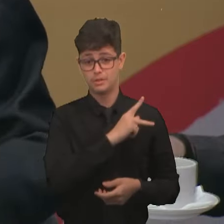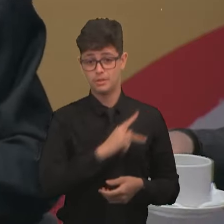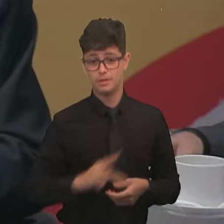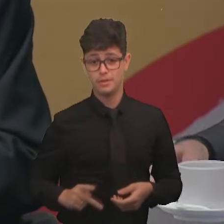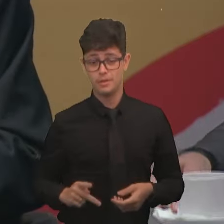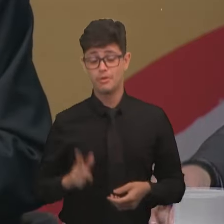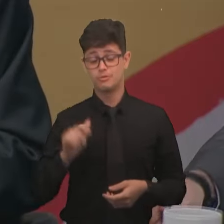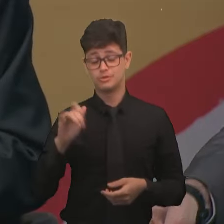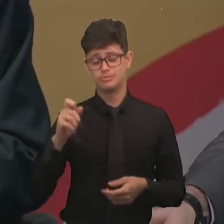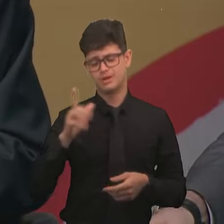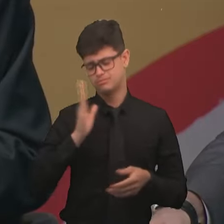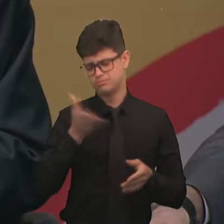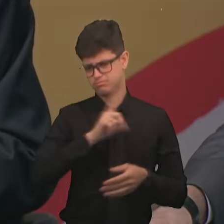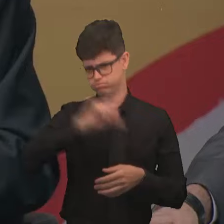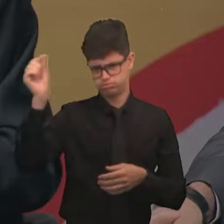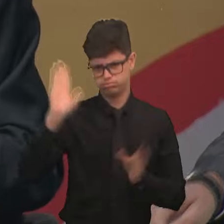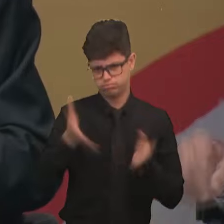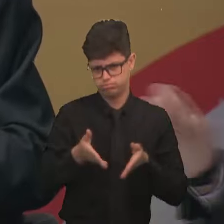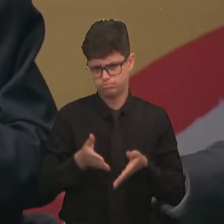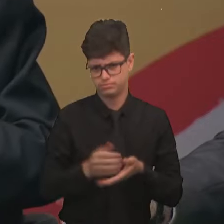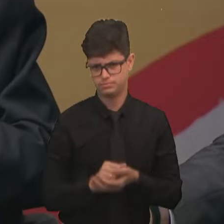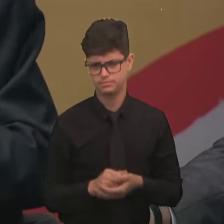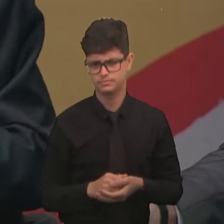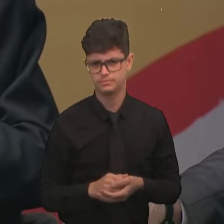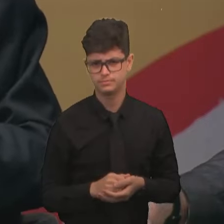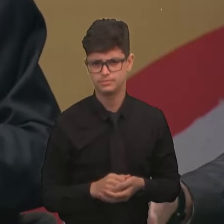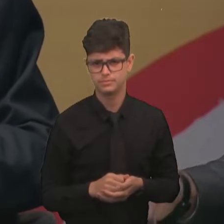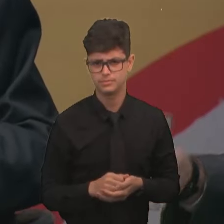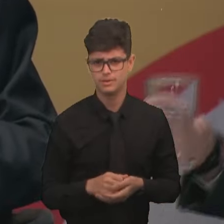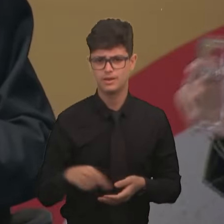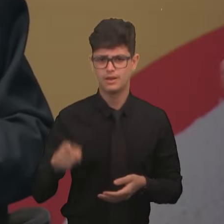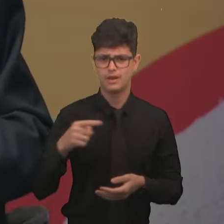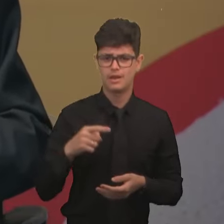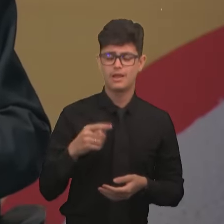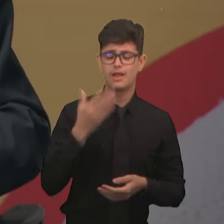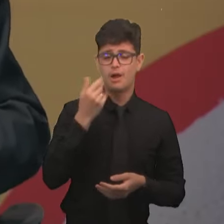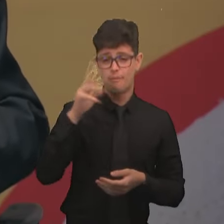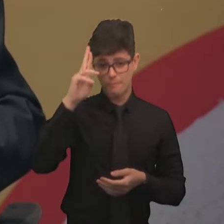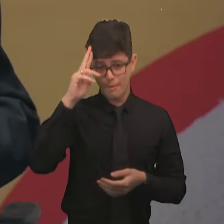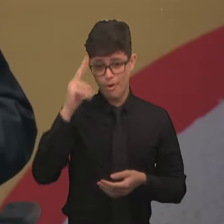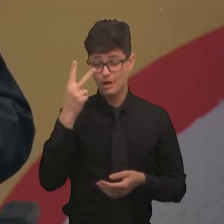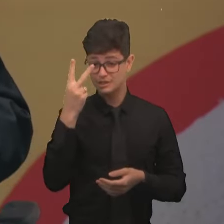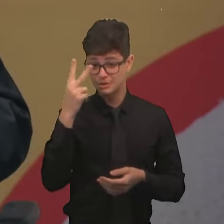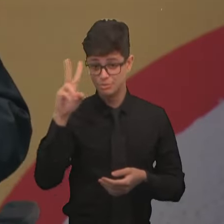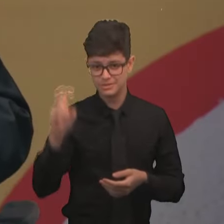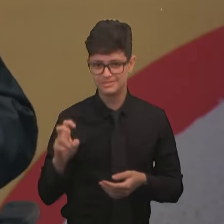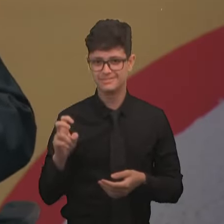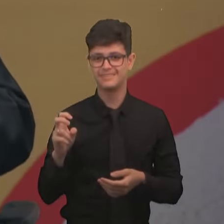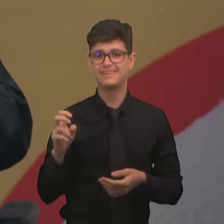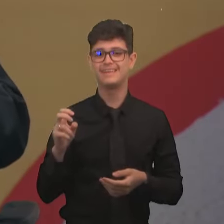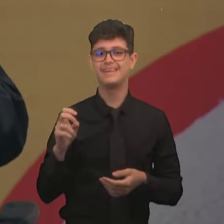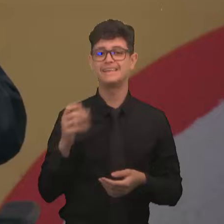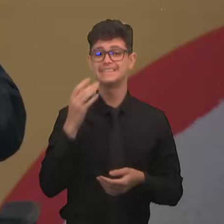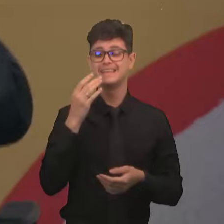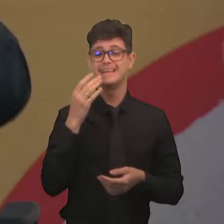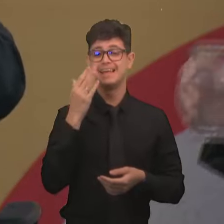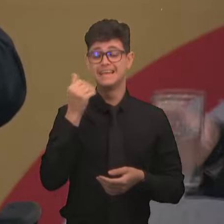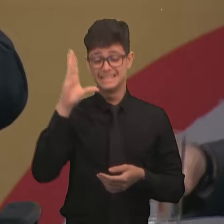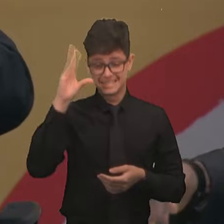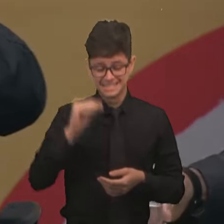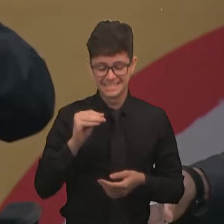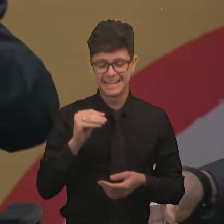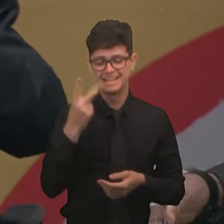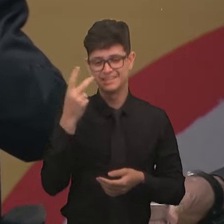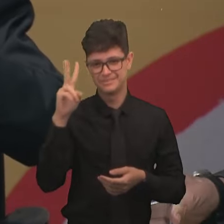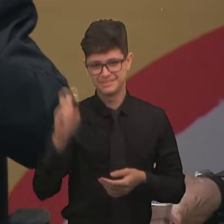Gilmar ya fue. Nosotros Almorzamos dos veces, cenamos dos veces, mantener el